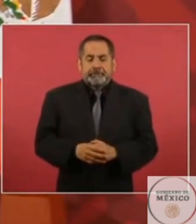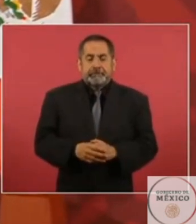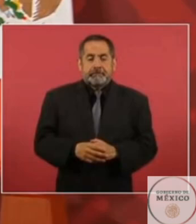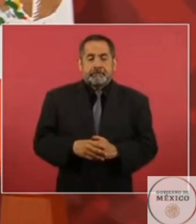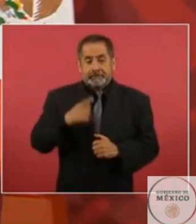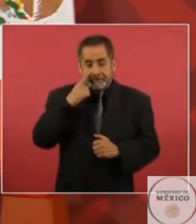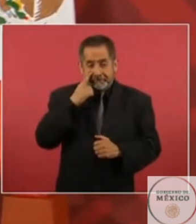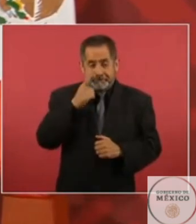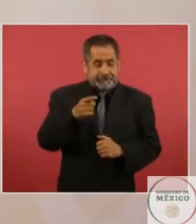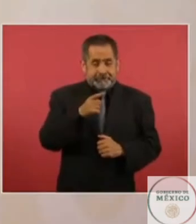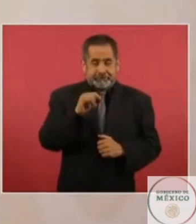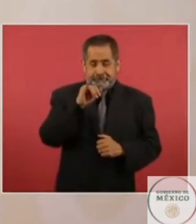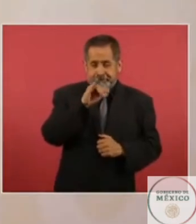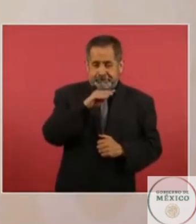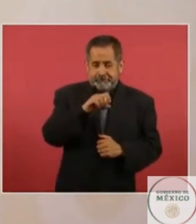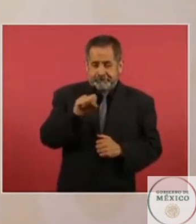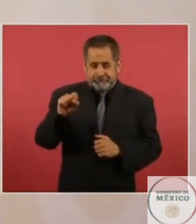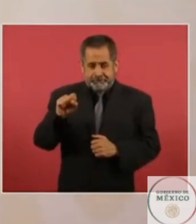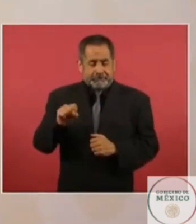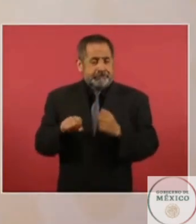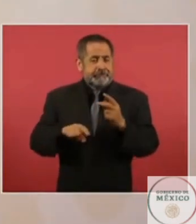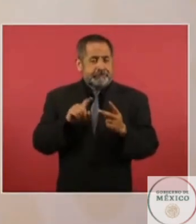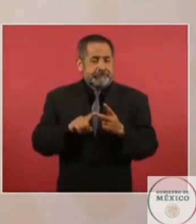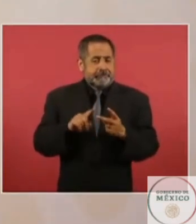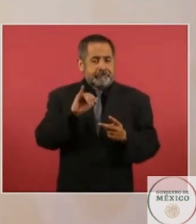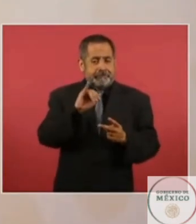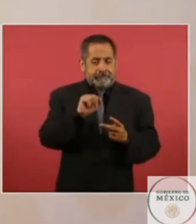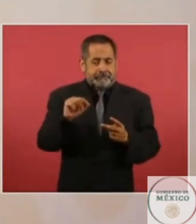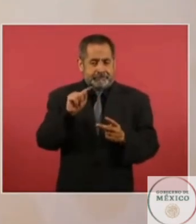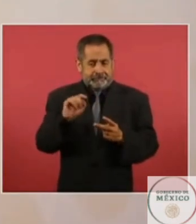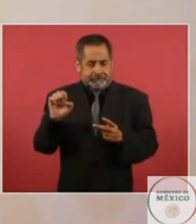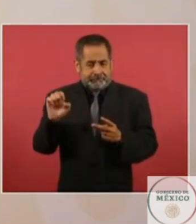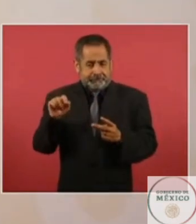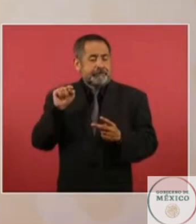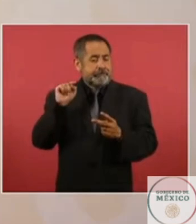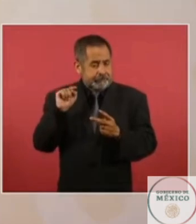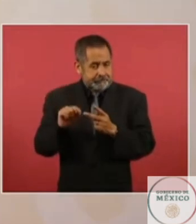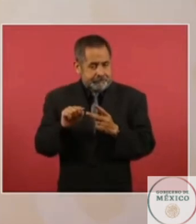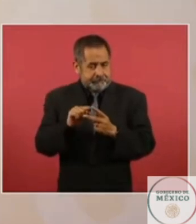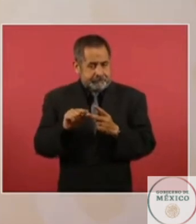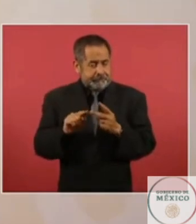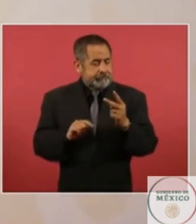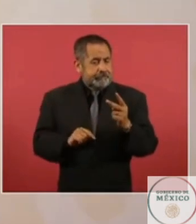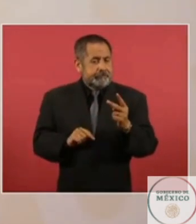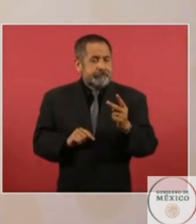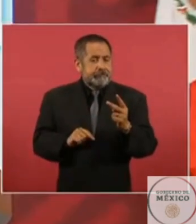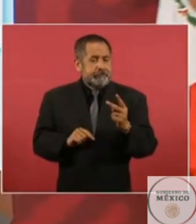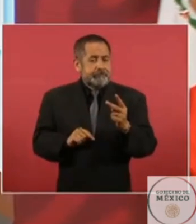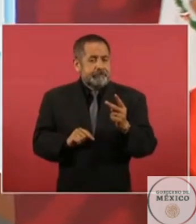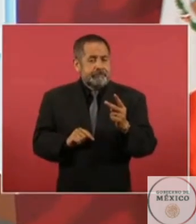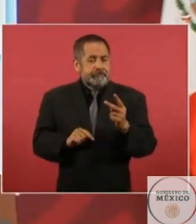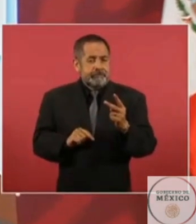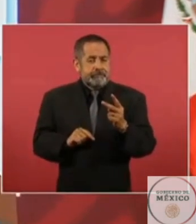dicen. Hoy el presidente les da un calladón de boca diciendo que no hay médicos para las barrancas de Oaxaca,